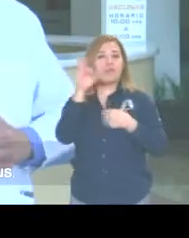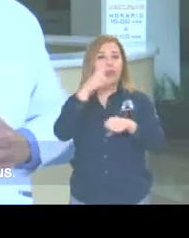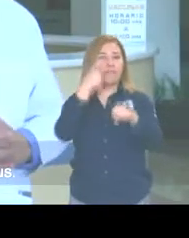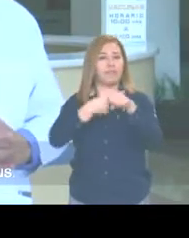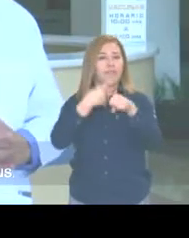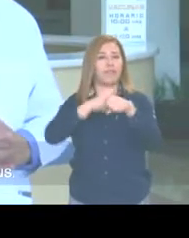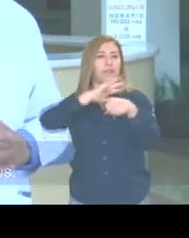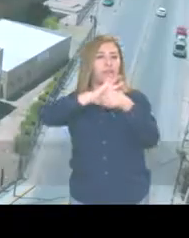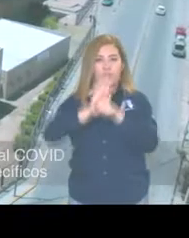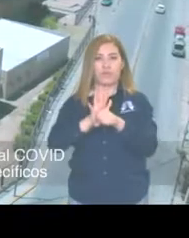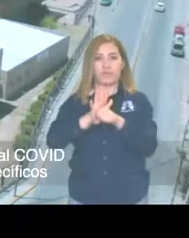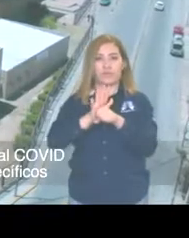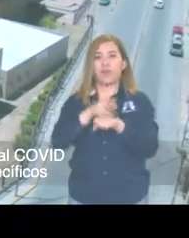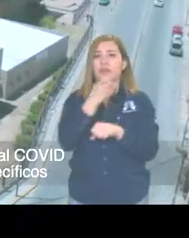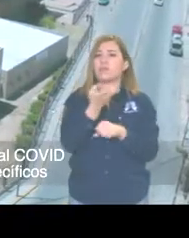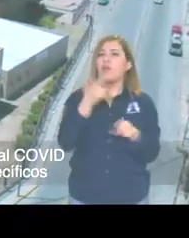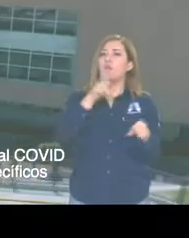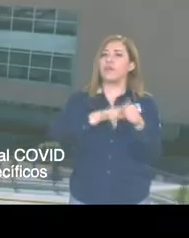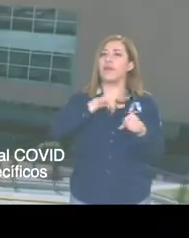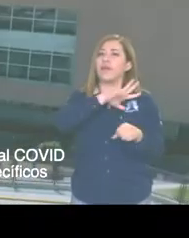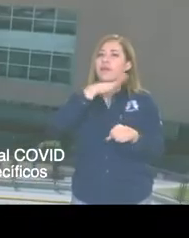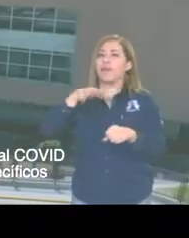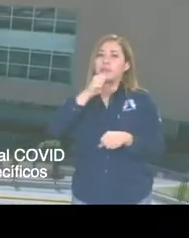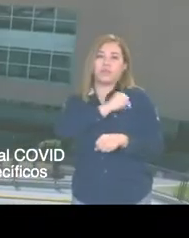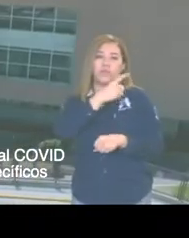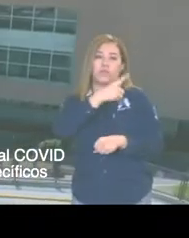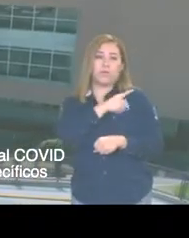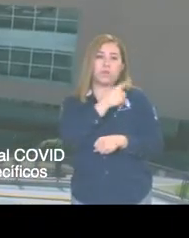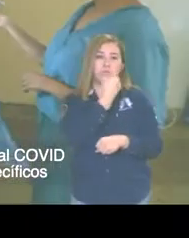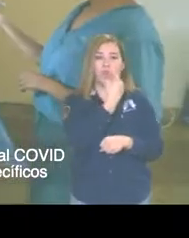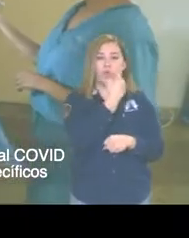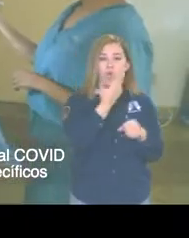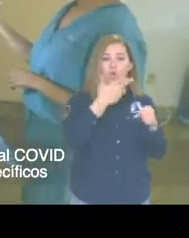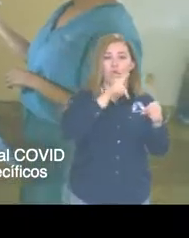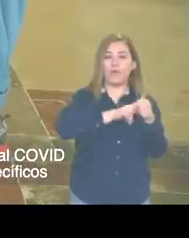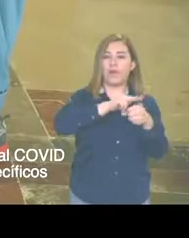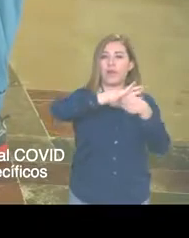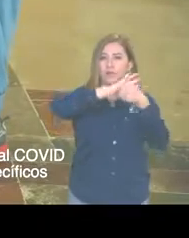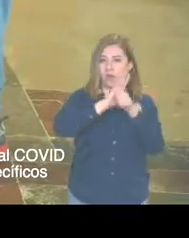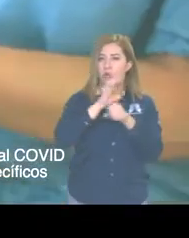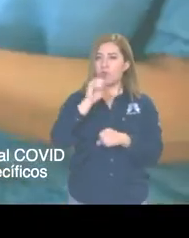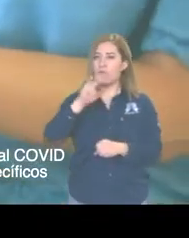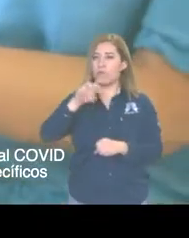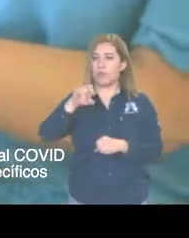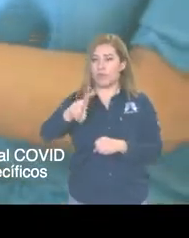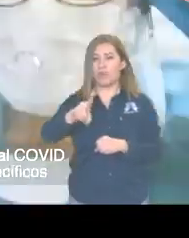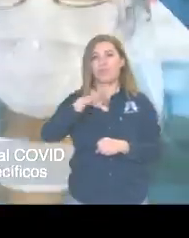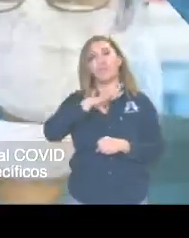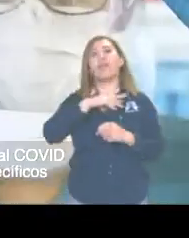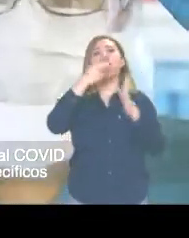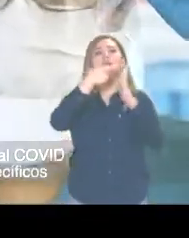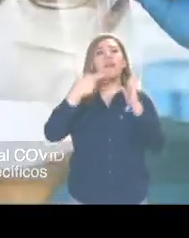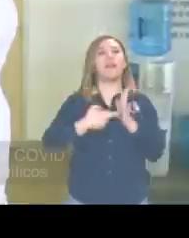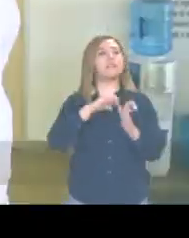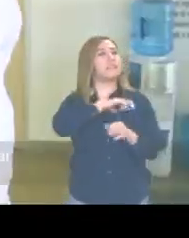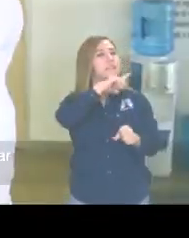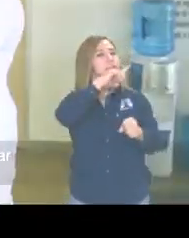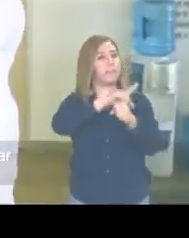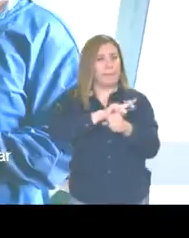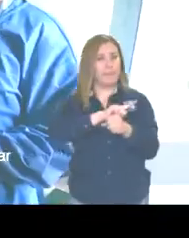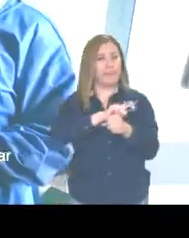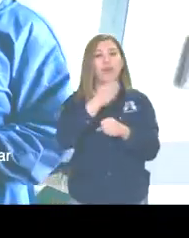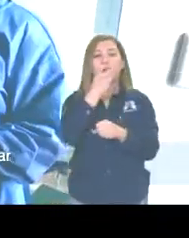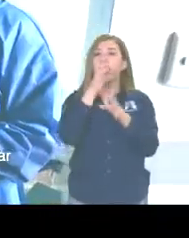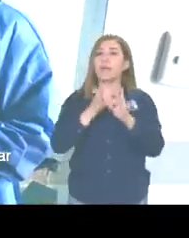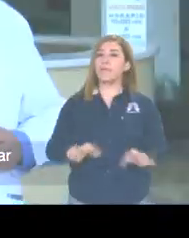por coronavirus. El Hospital General de Soledad, al ser un hospital COVID, tiene manejos y protocolos de seguridad específicos. Por eso es